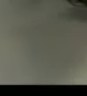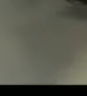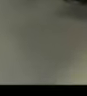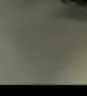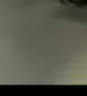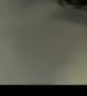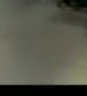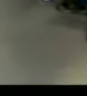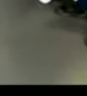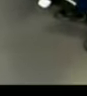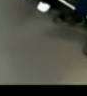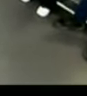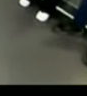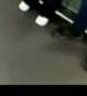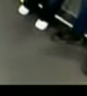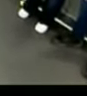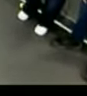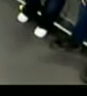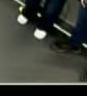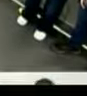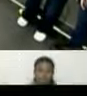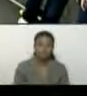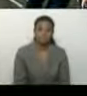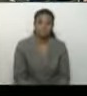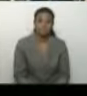Impresionante, vale. De verdad, muchachos.